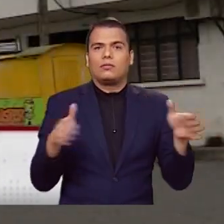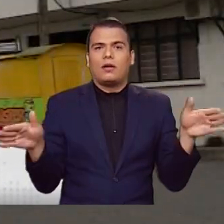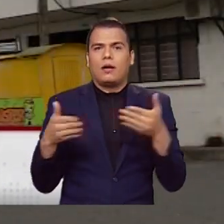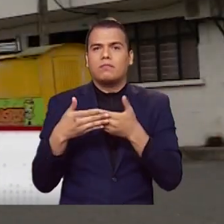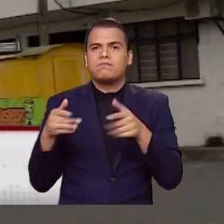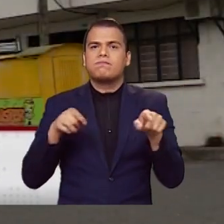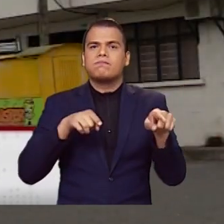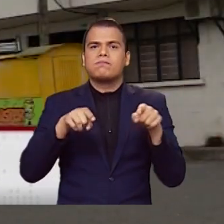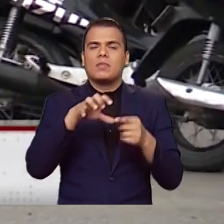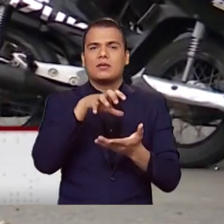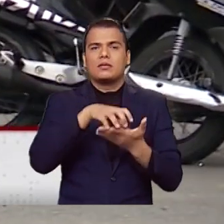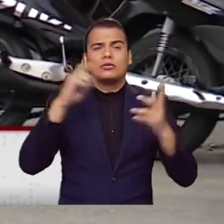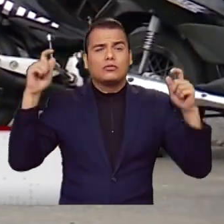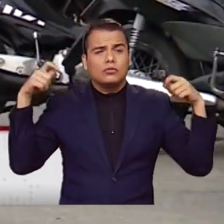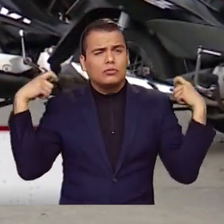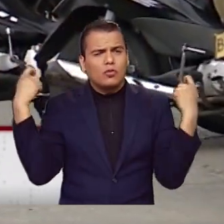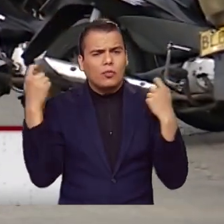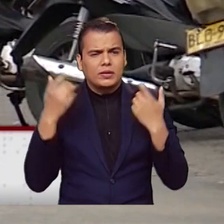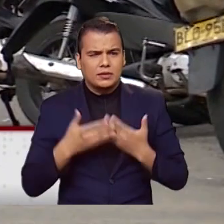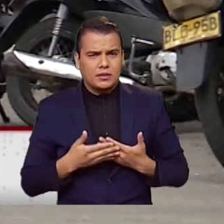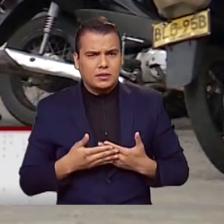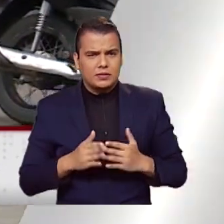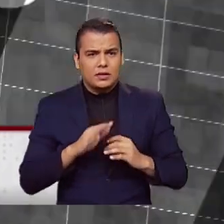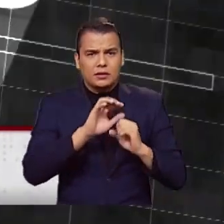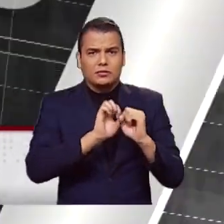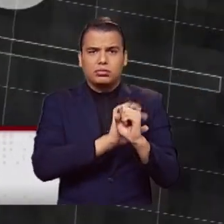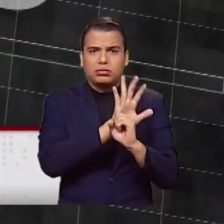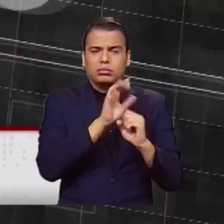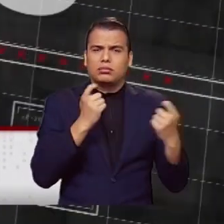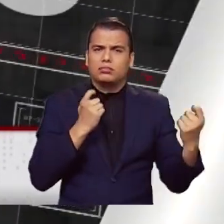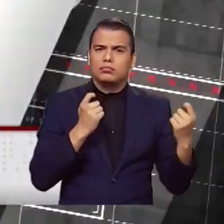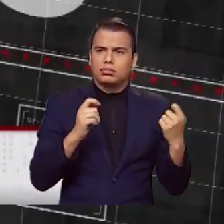La Unión hace la fuerza contra el coronavirus en el Valle.